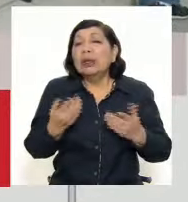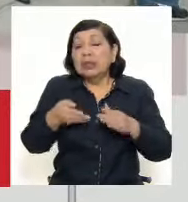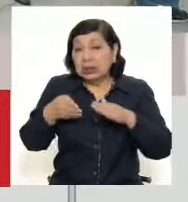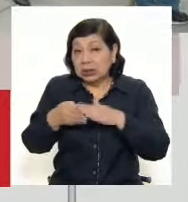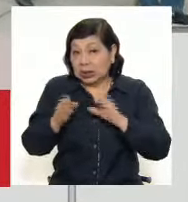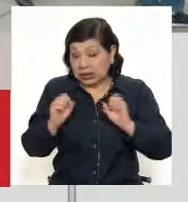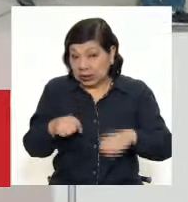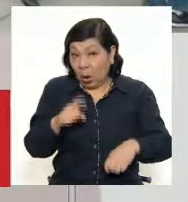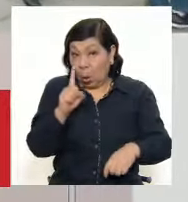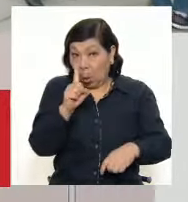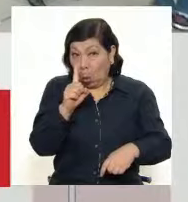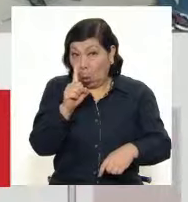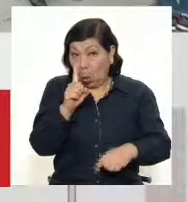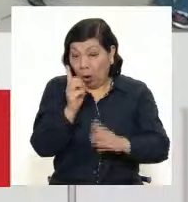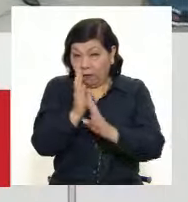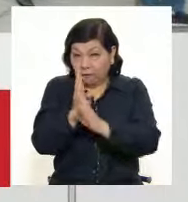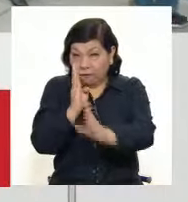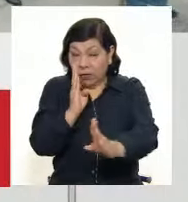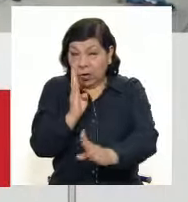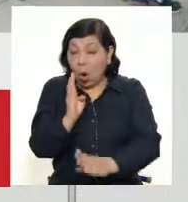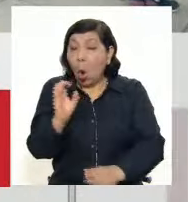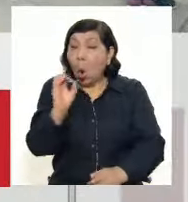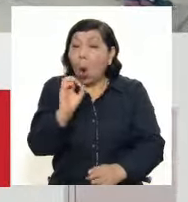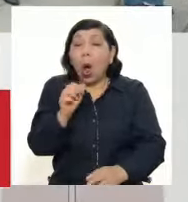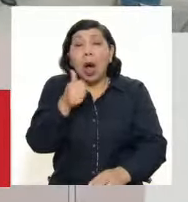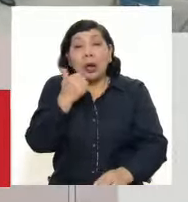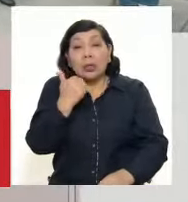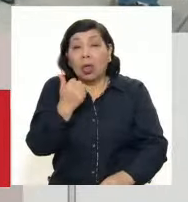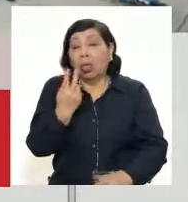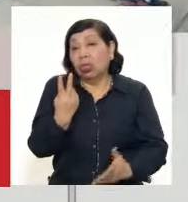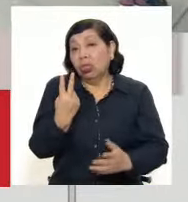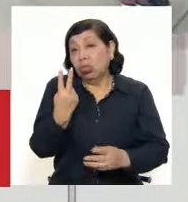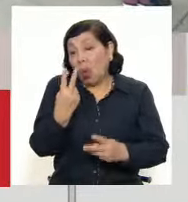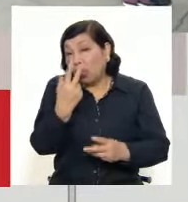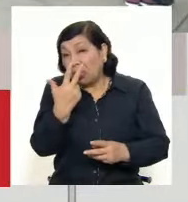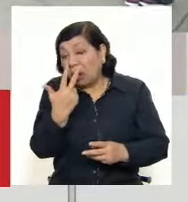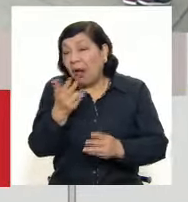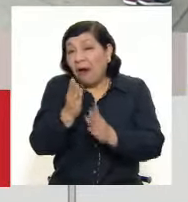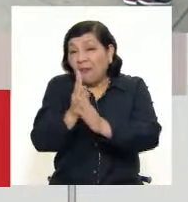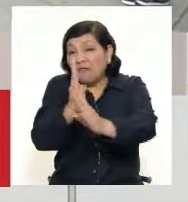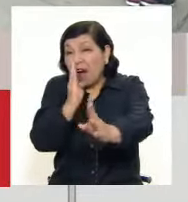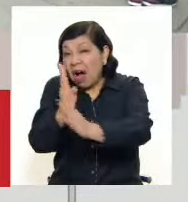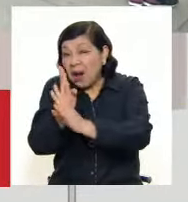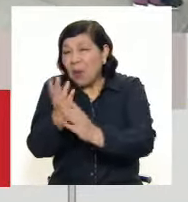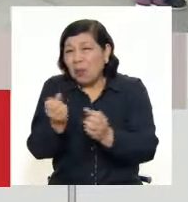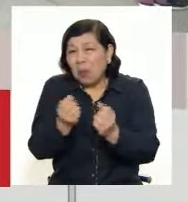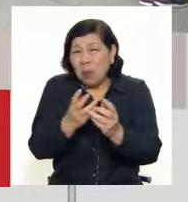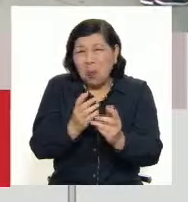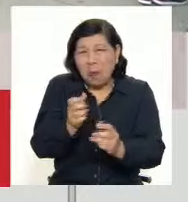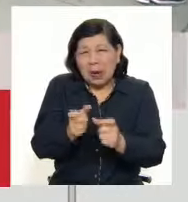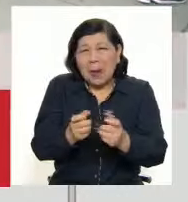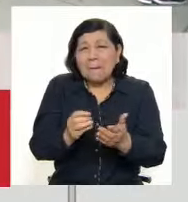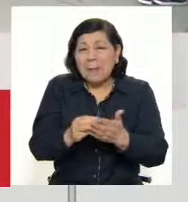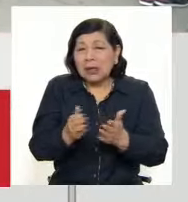accesos. ¿Solamente es una fila la que se ha formado o quizás como ayer también varias para descongestionar un poco